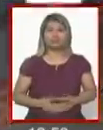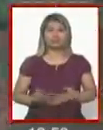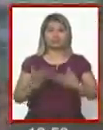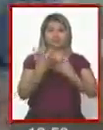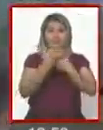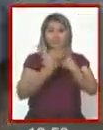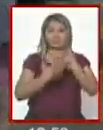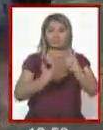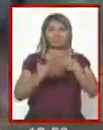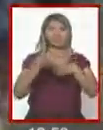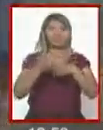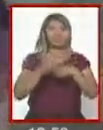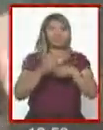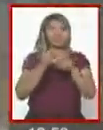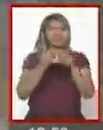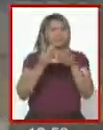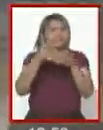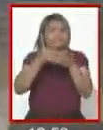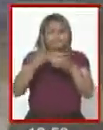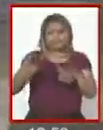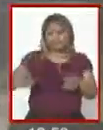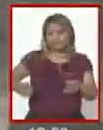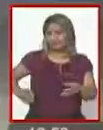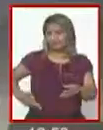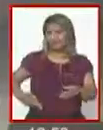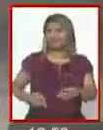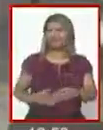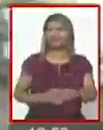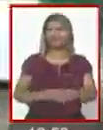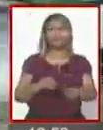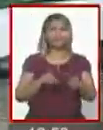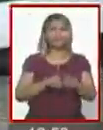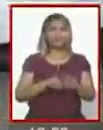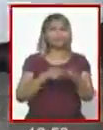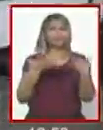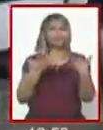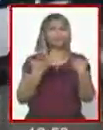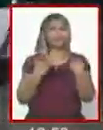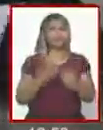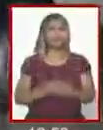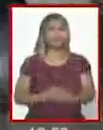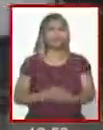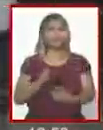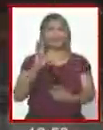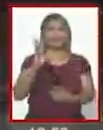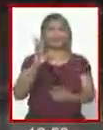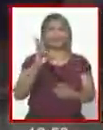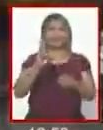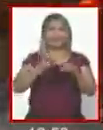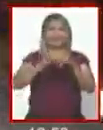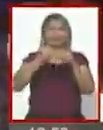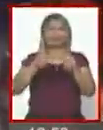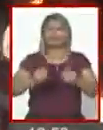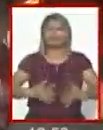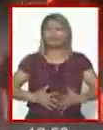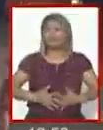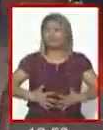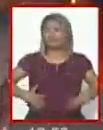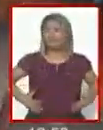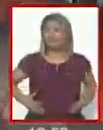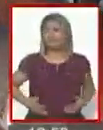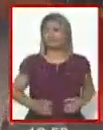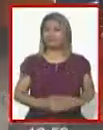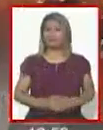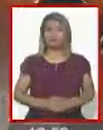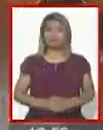sangre dentro de la cavidad por una laceración en el hígado. Además tiene 6 costillas rotas, 5 del lado derecho, 1